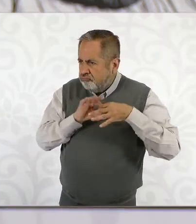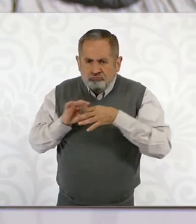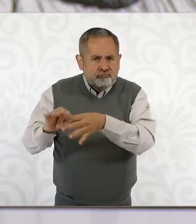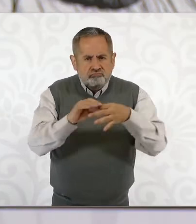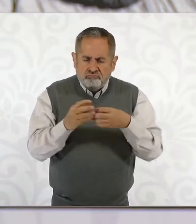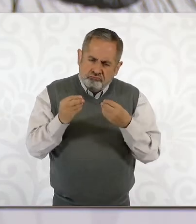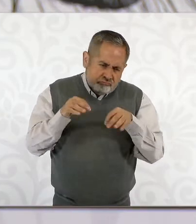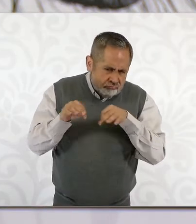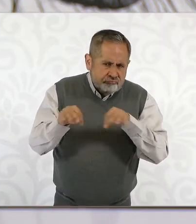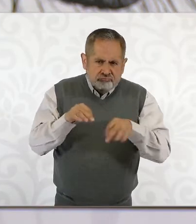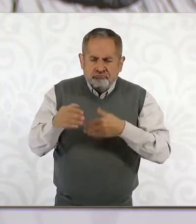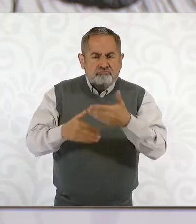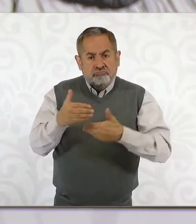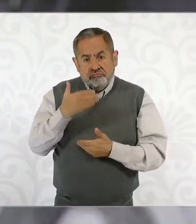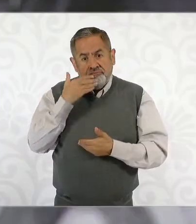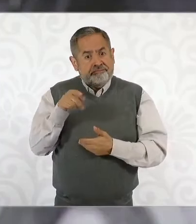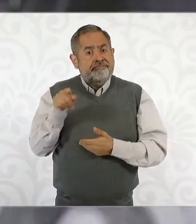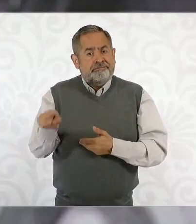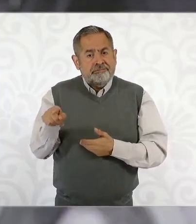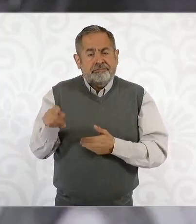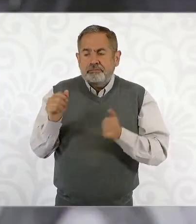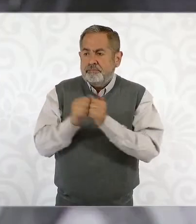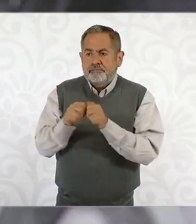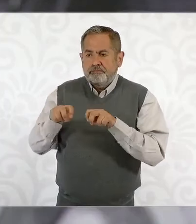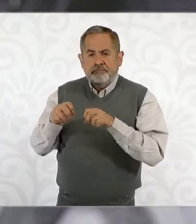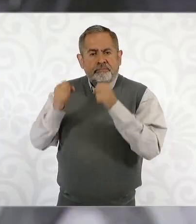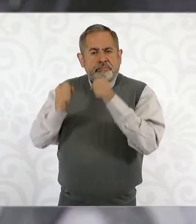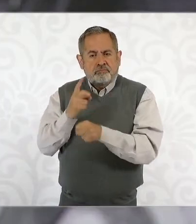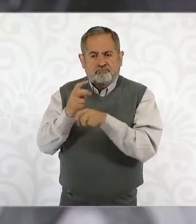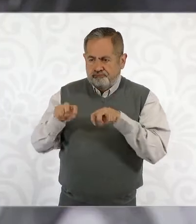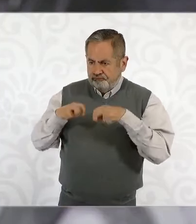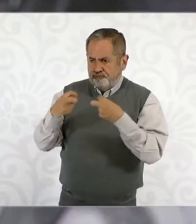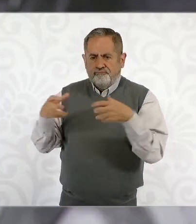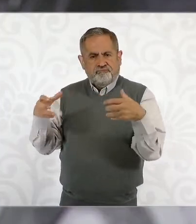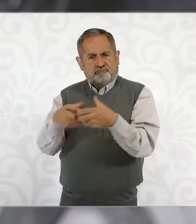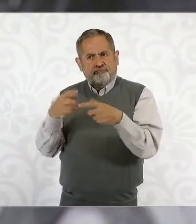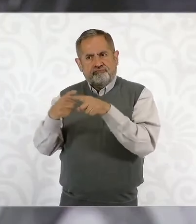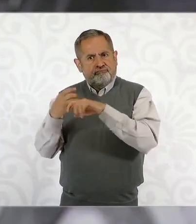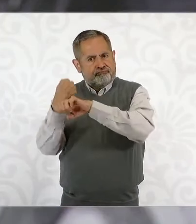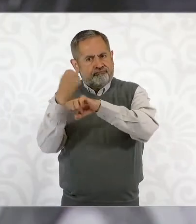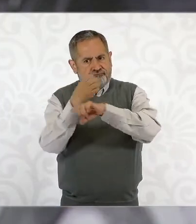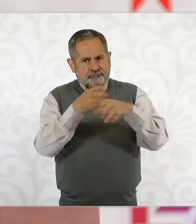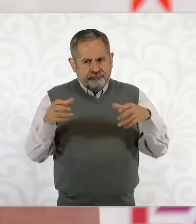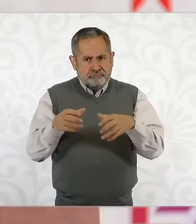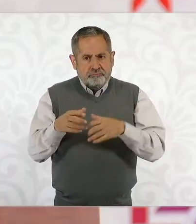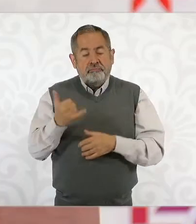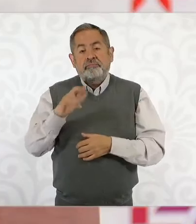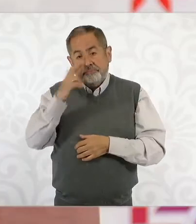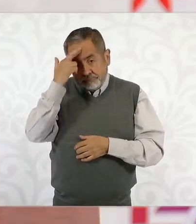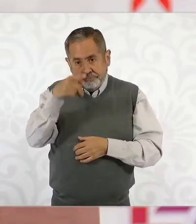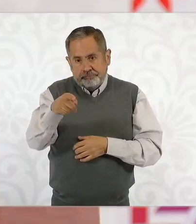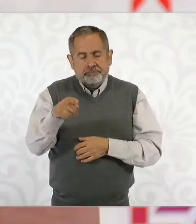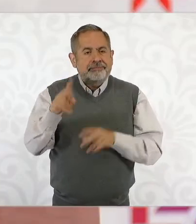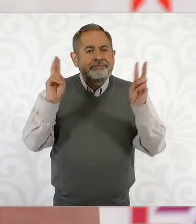mucho trabajo del Gabinete de Seguridad de coordinación con todas las entidades. Y recuerden que tenemos el programa